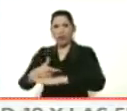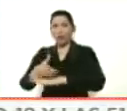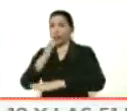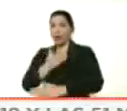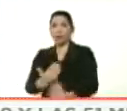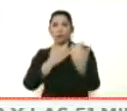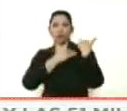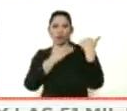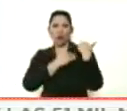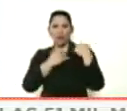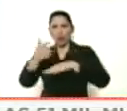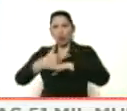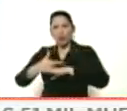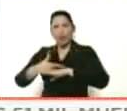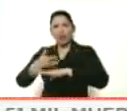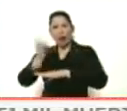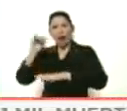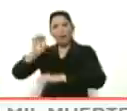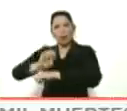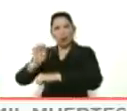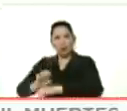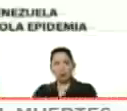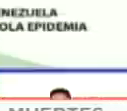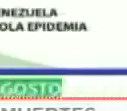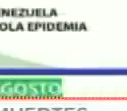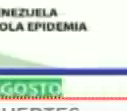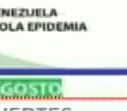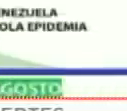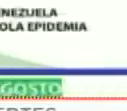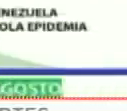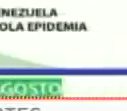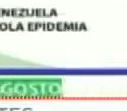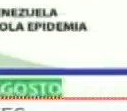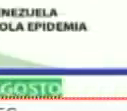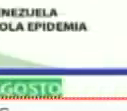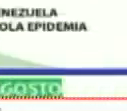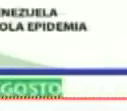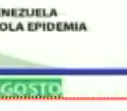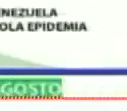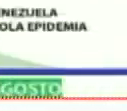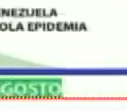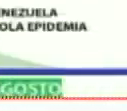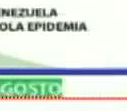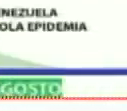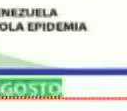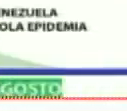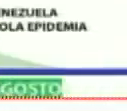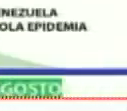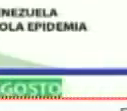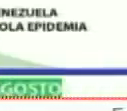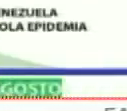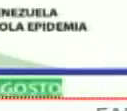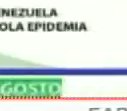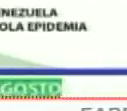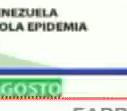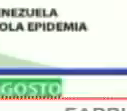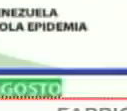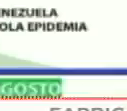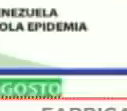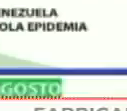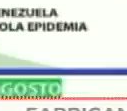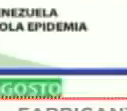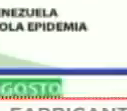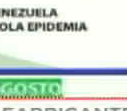Lenín Moreno. Pero lo que realmente ocurre es que cuando crece de manera exponencial el número de pacientes, al crecer de manera